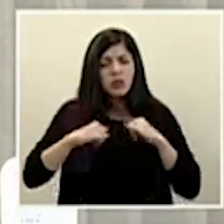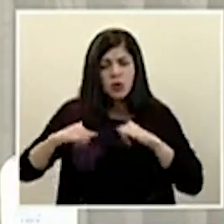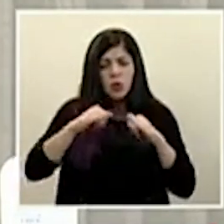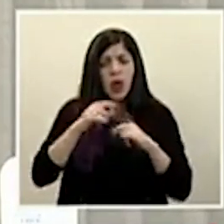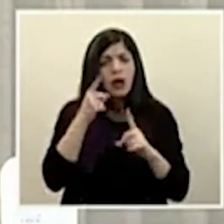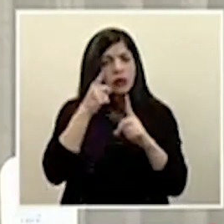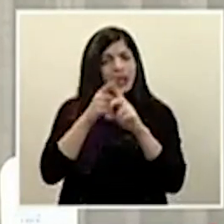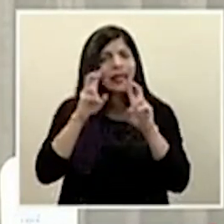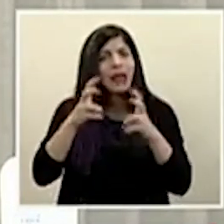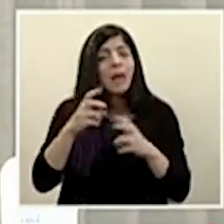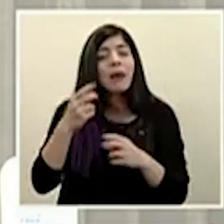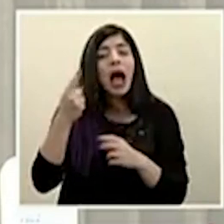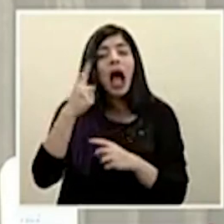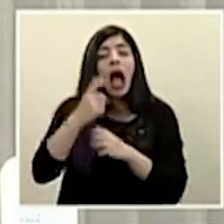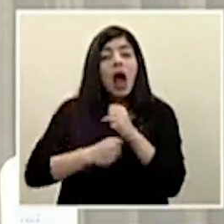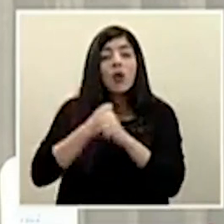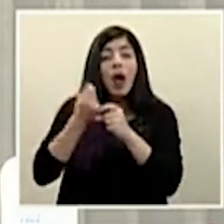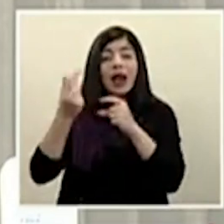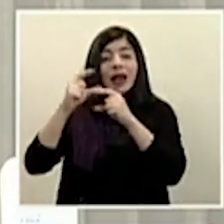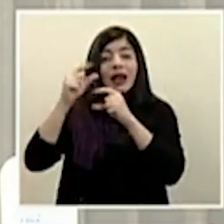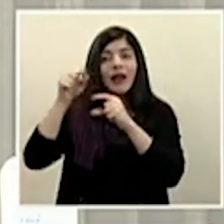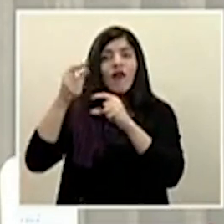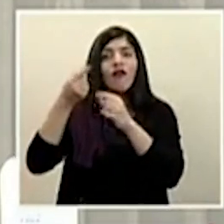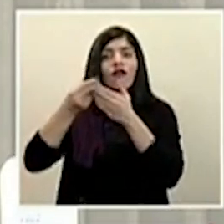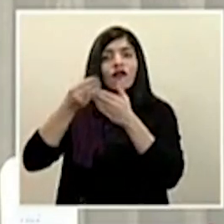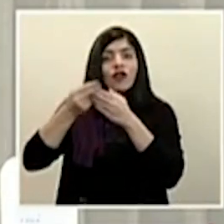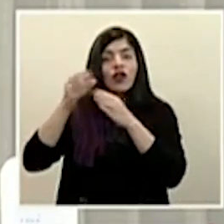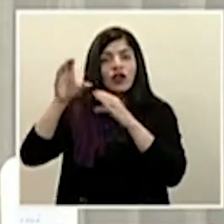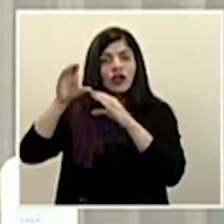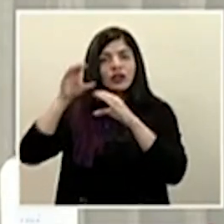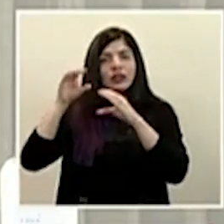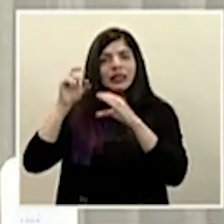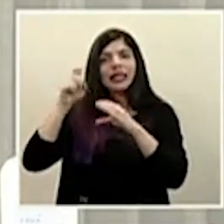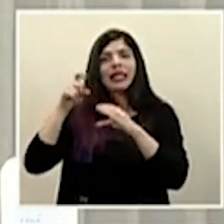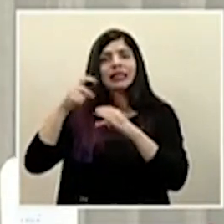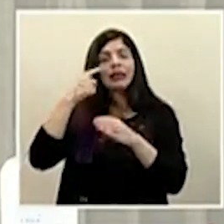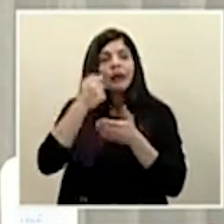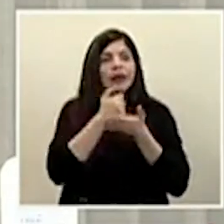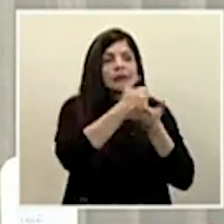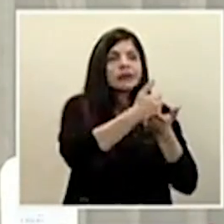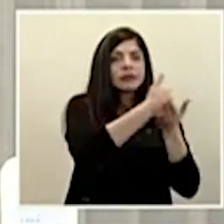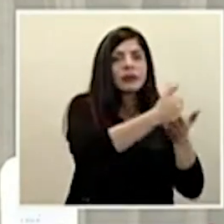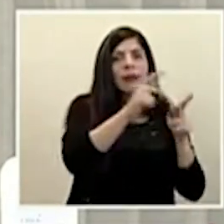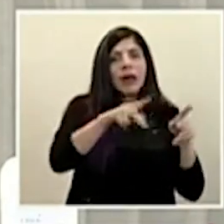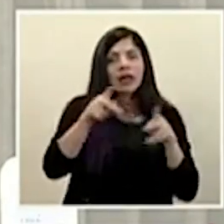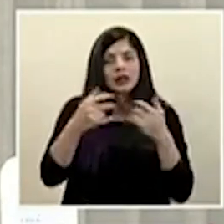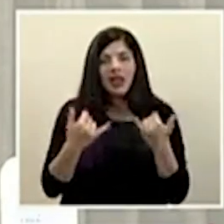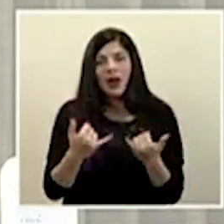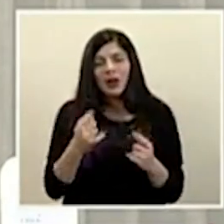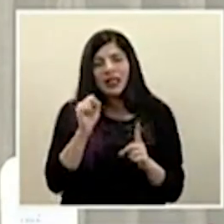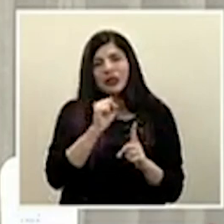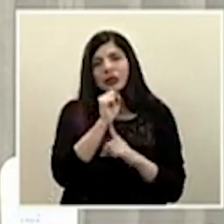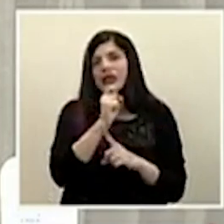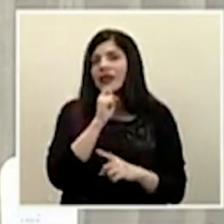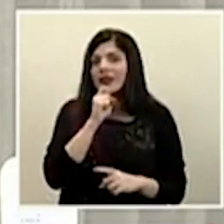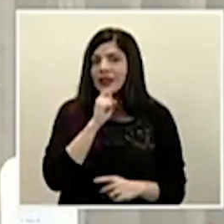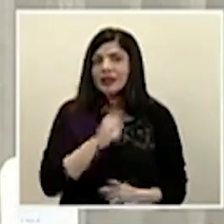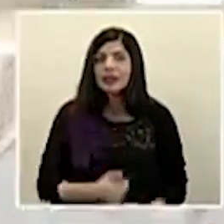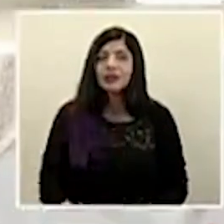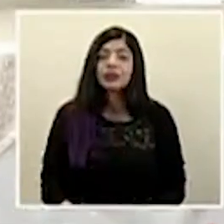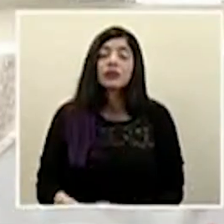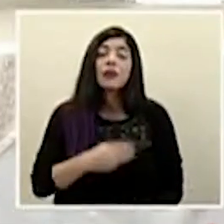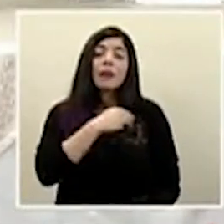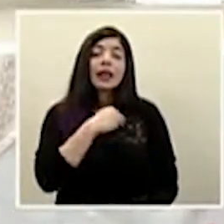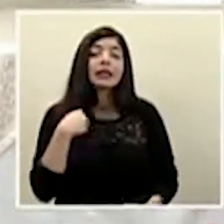anualidades porque se requiere de esos fondos para proteger a las personas que hoy están en una situación difícil. El